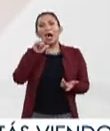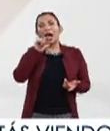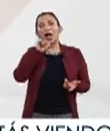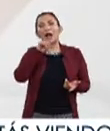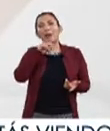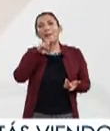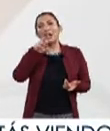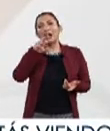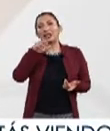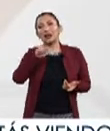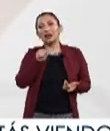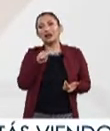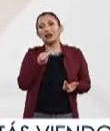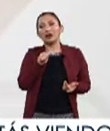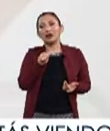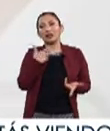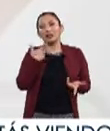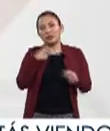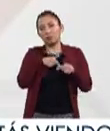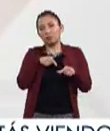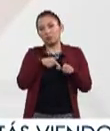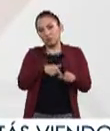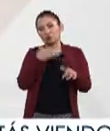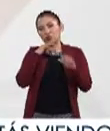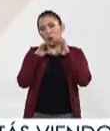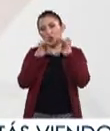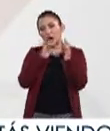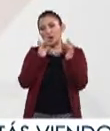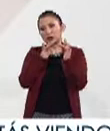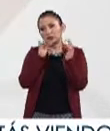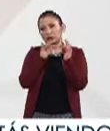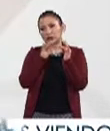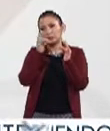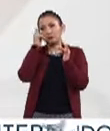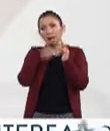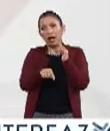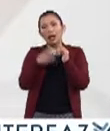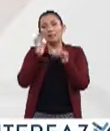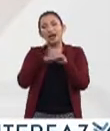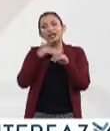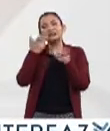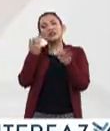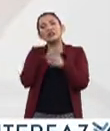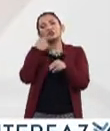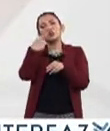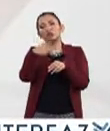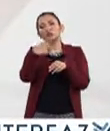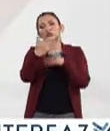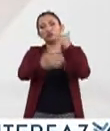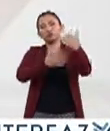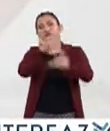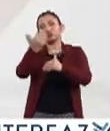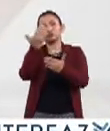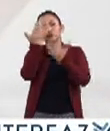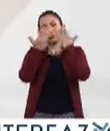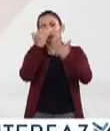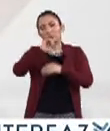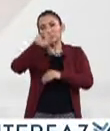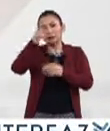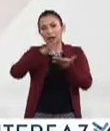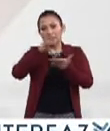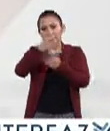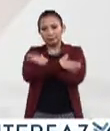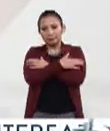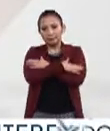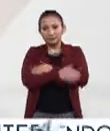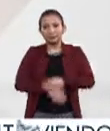Alma María, y bueno, pues seguimos en comunicación para pues, ir dándole seguimiento a tu desarrollo académico profesional. Gracias,